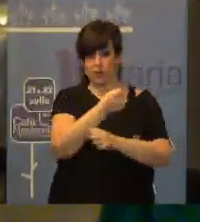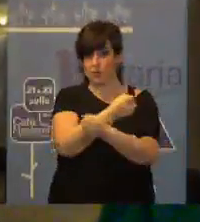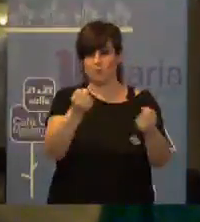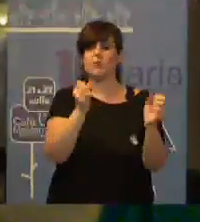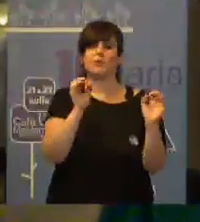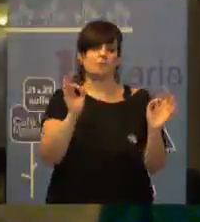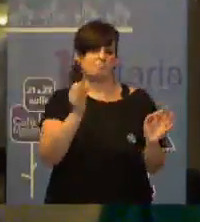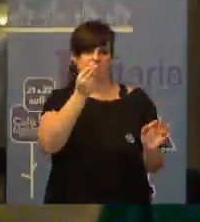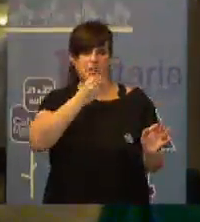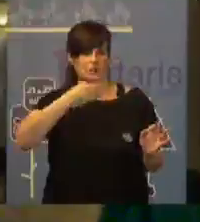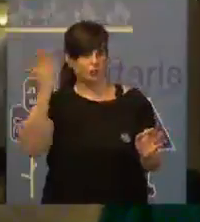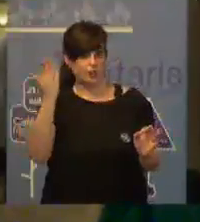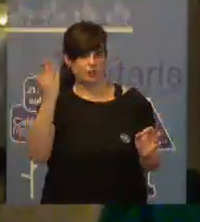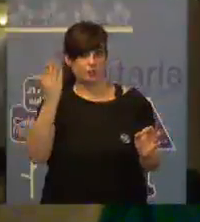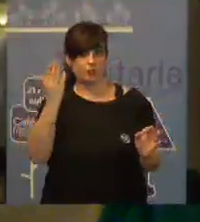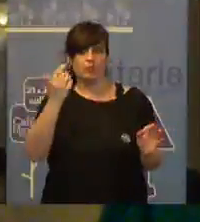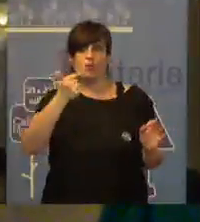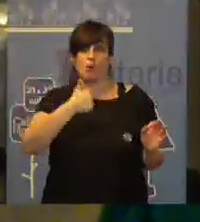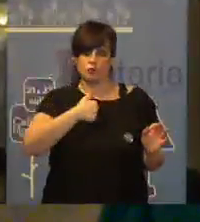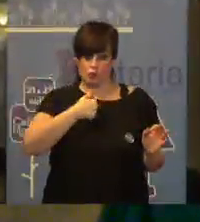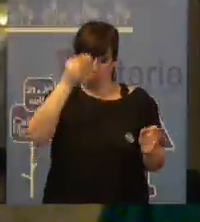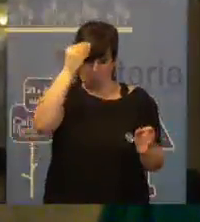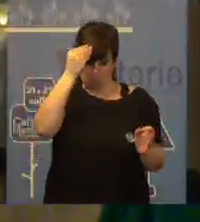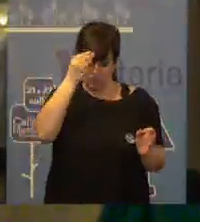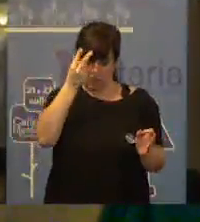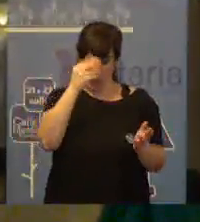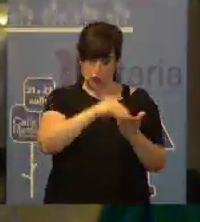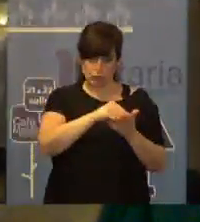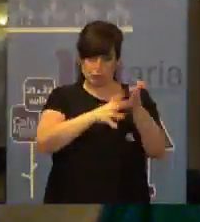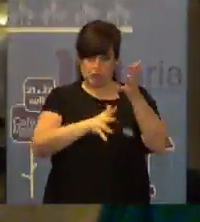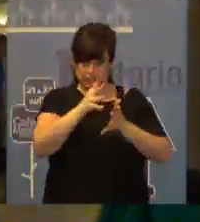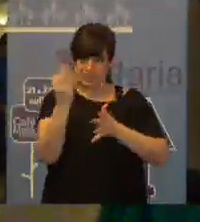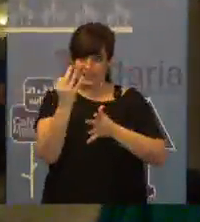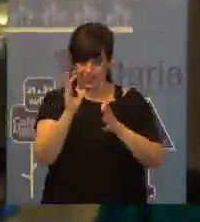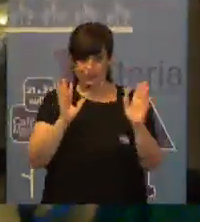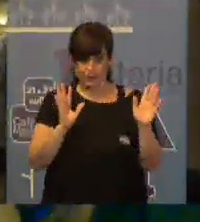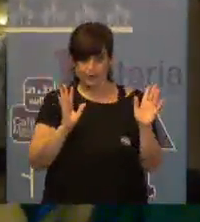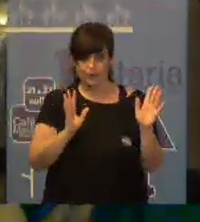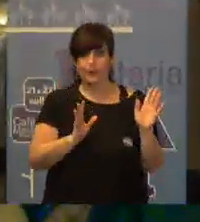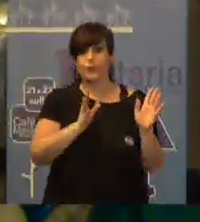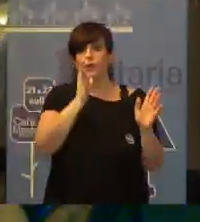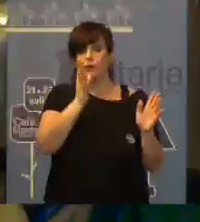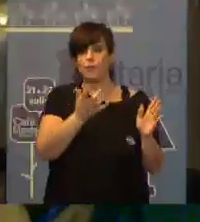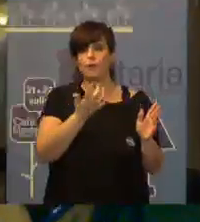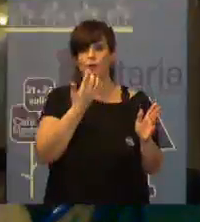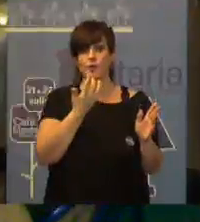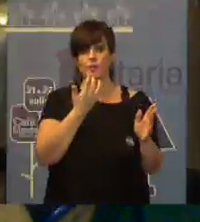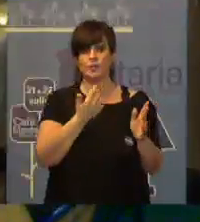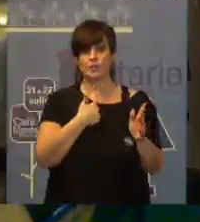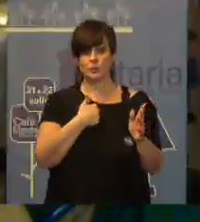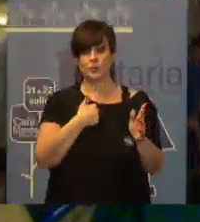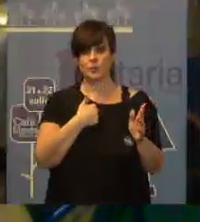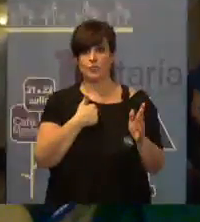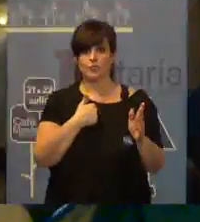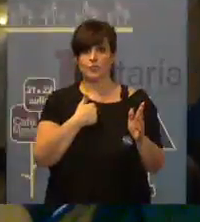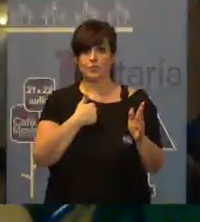estupendo. Eu, por lo menos, teño que repensalo casi todo, porque eu o que non estou disposto é a non